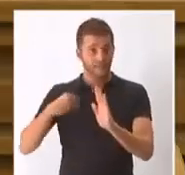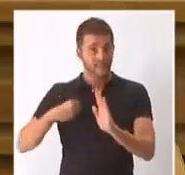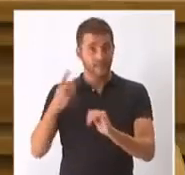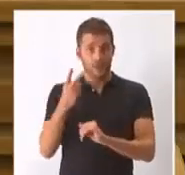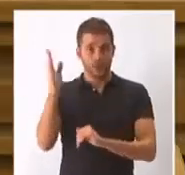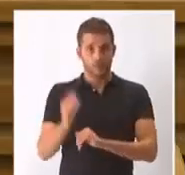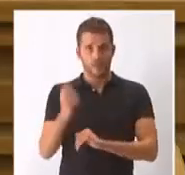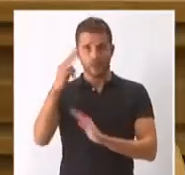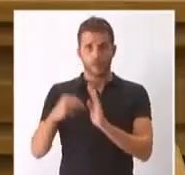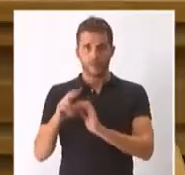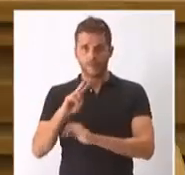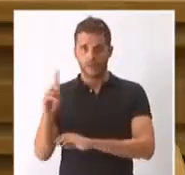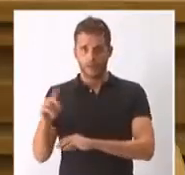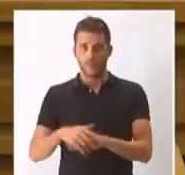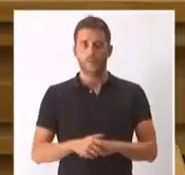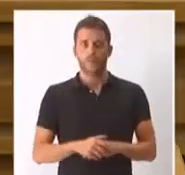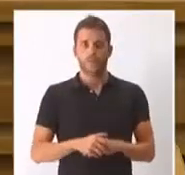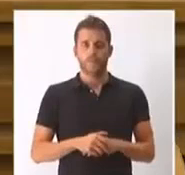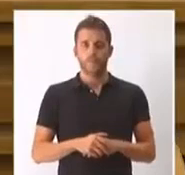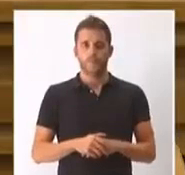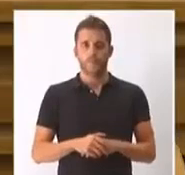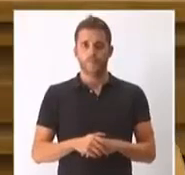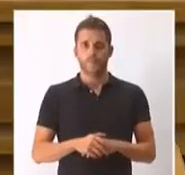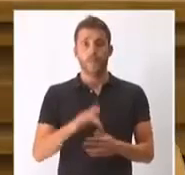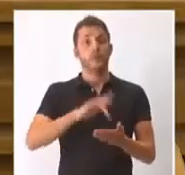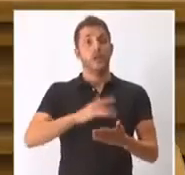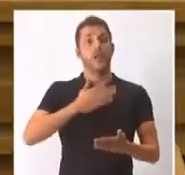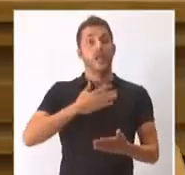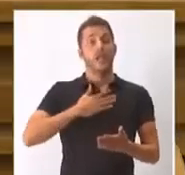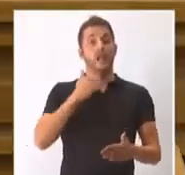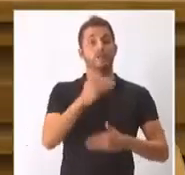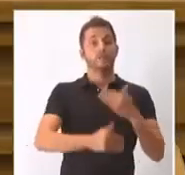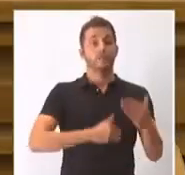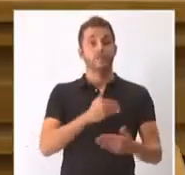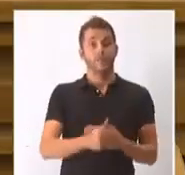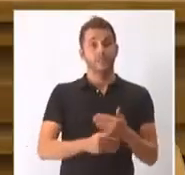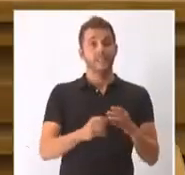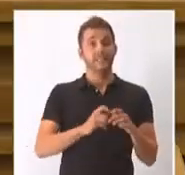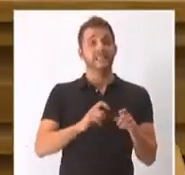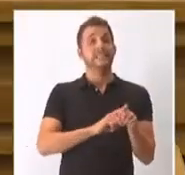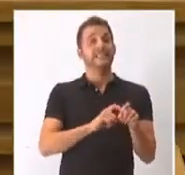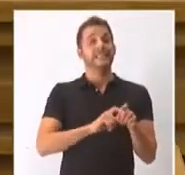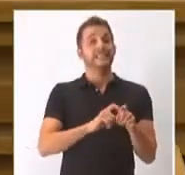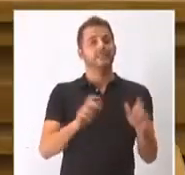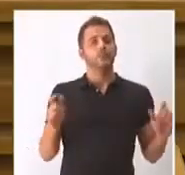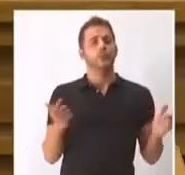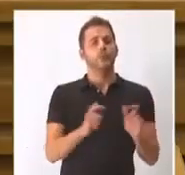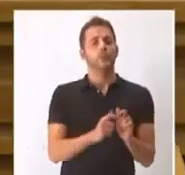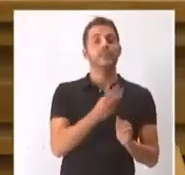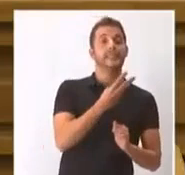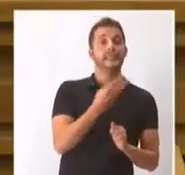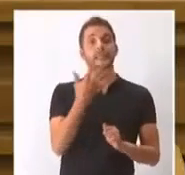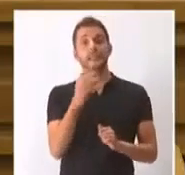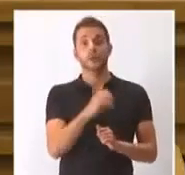2/2000 21 en transmisiones patrimoniales la aplicación de tipos superreducidos entre el 3 y el 5 por